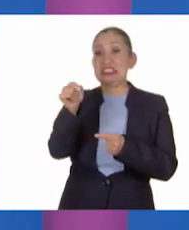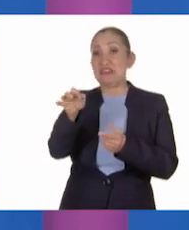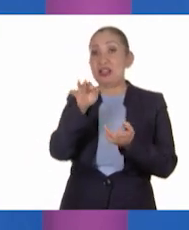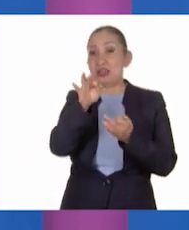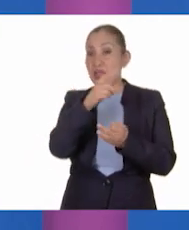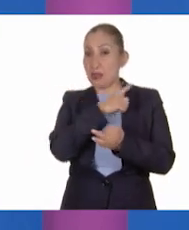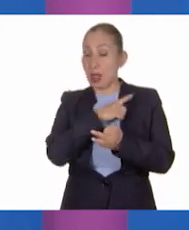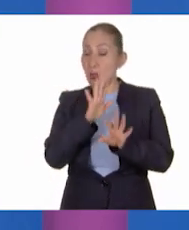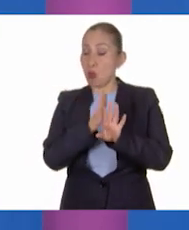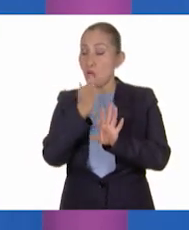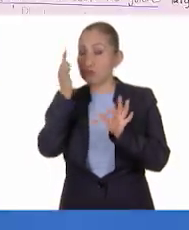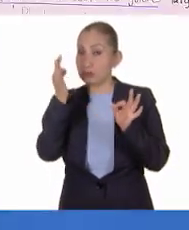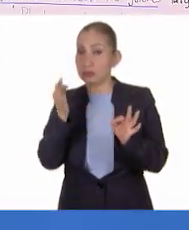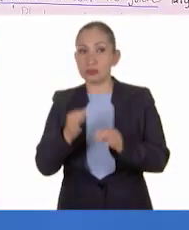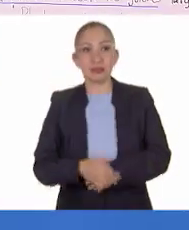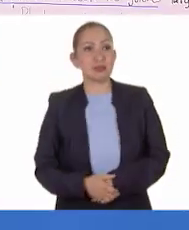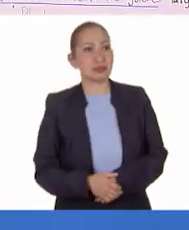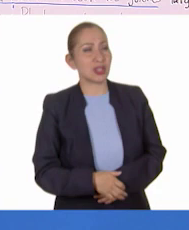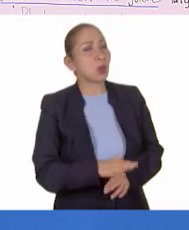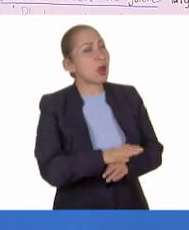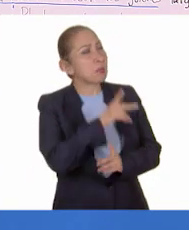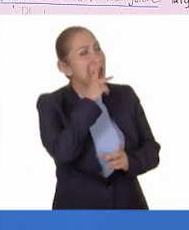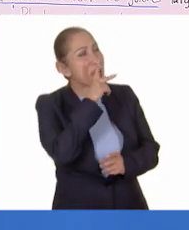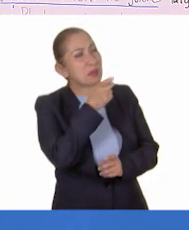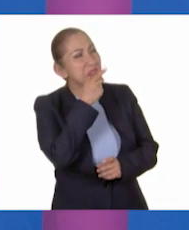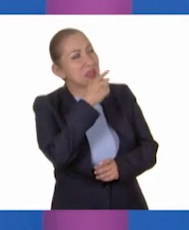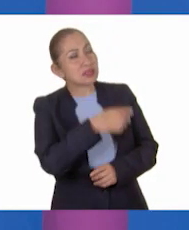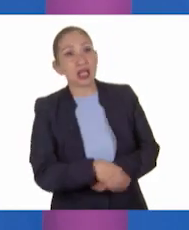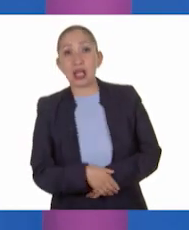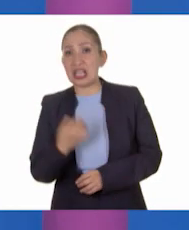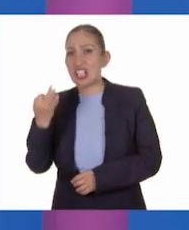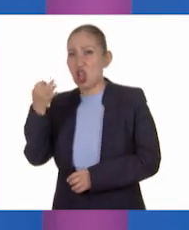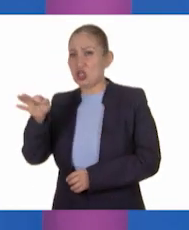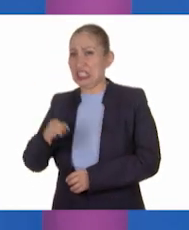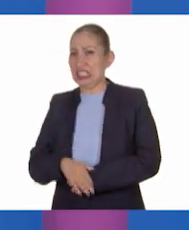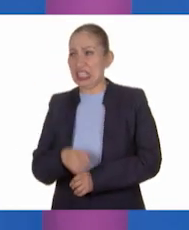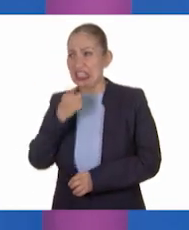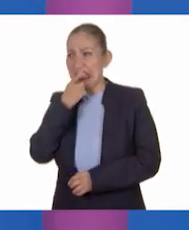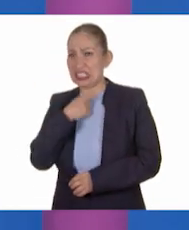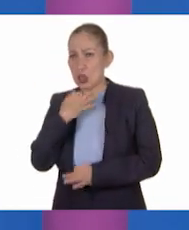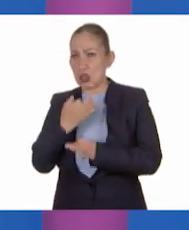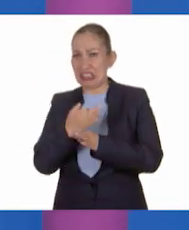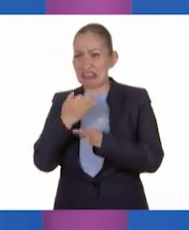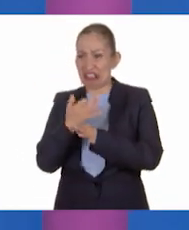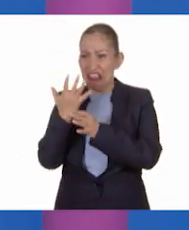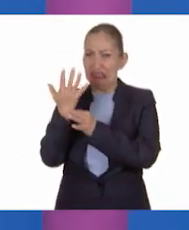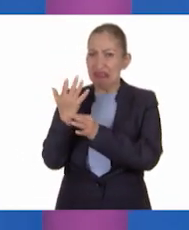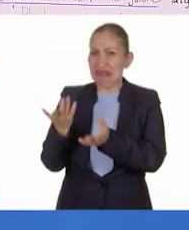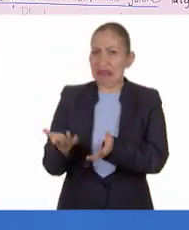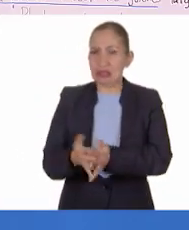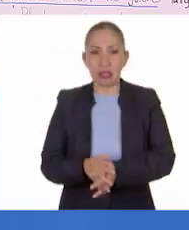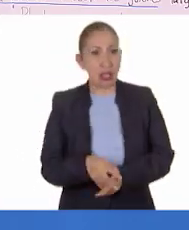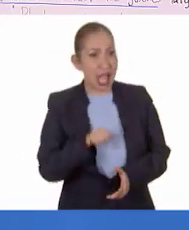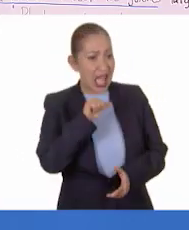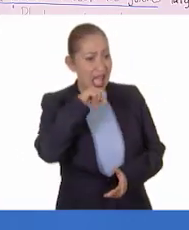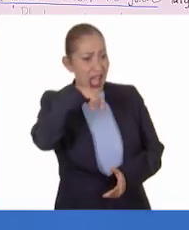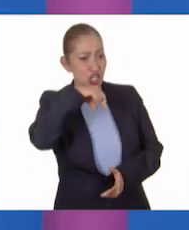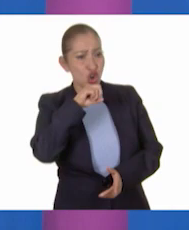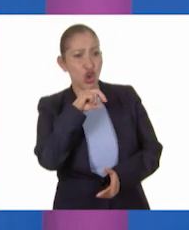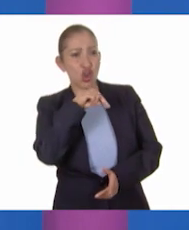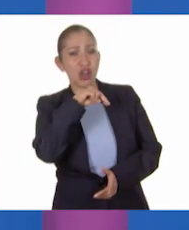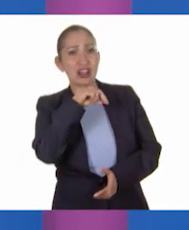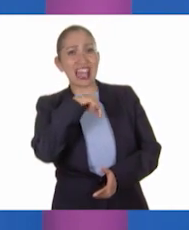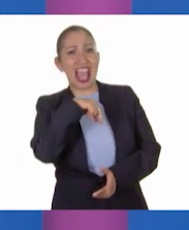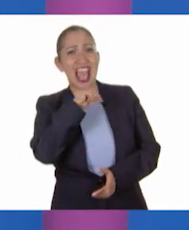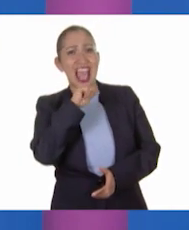ellos, debemos de ser muy correctos. ¿De qué palabras hablas, María? De las groserías, lo que me acabas de decir ahorita, Gaby. ¿Anonadada? Eso,